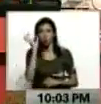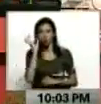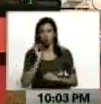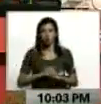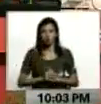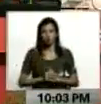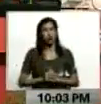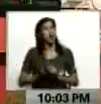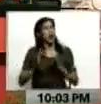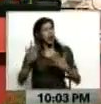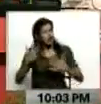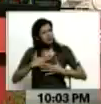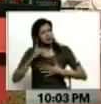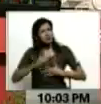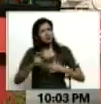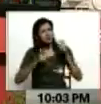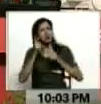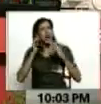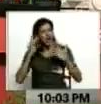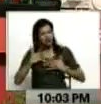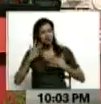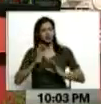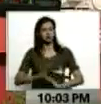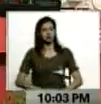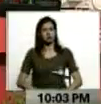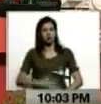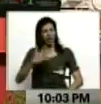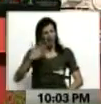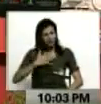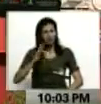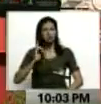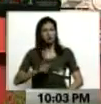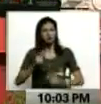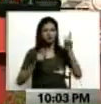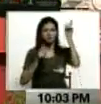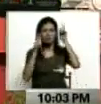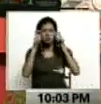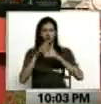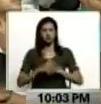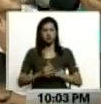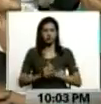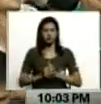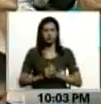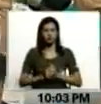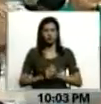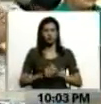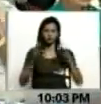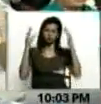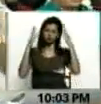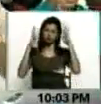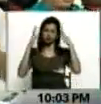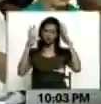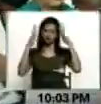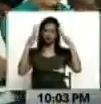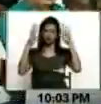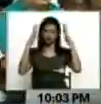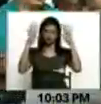cosa de esas así debemos ser los chavistas vale Así debemos ser los chavistas